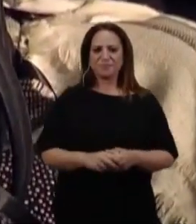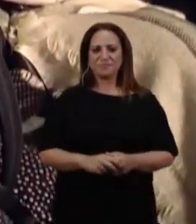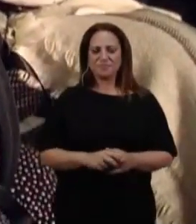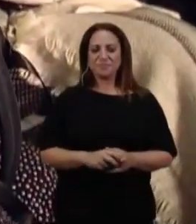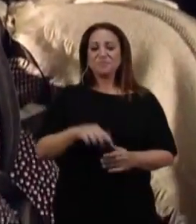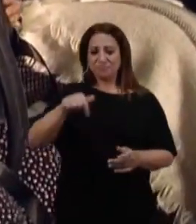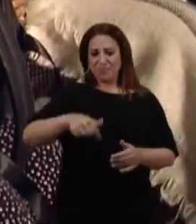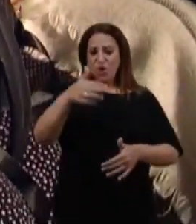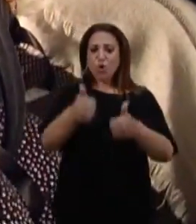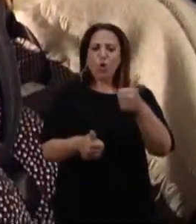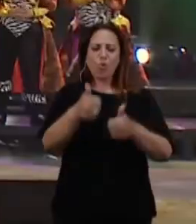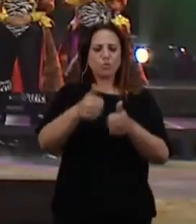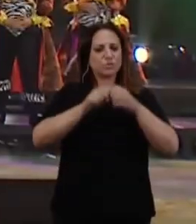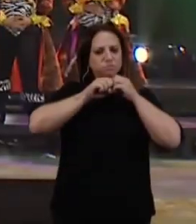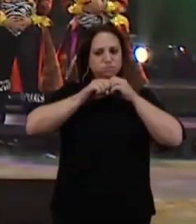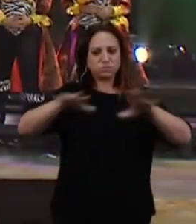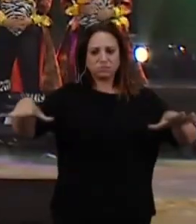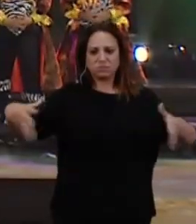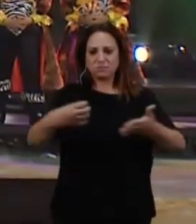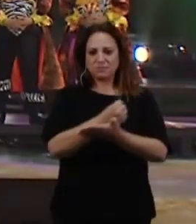este concurso para todo el mundo.